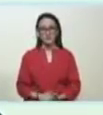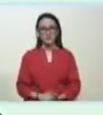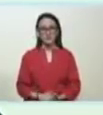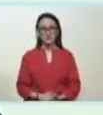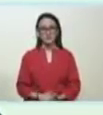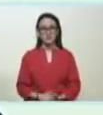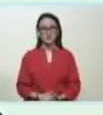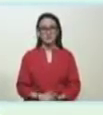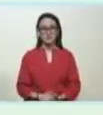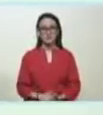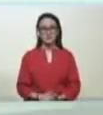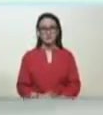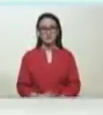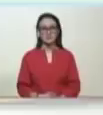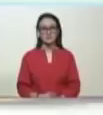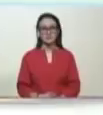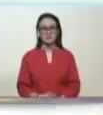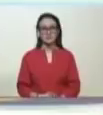queridos compatriotas,